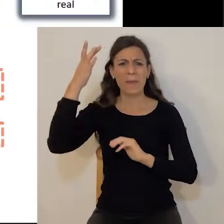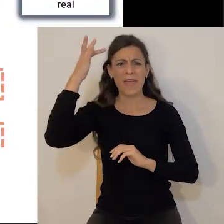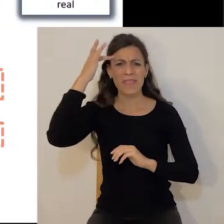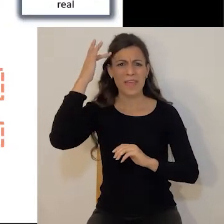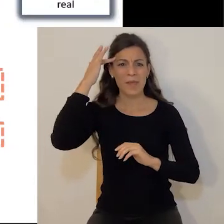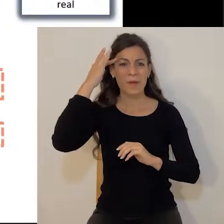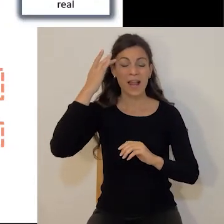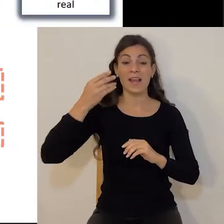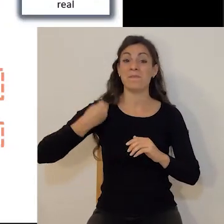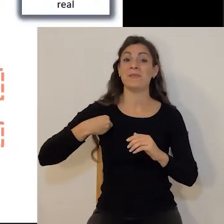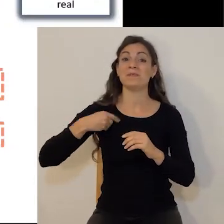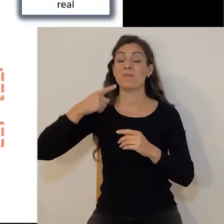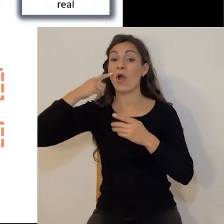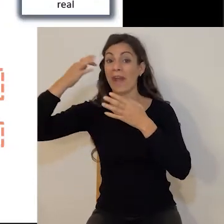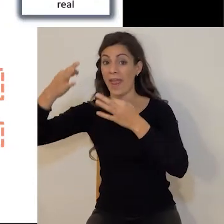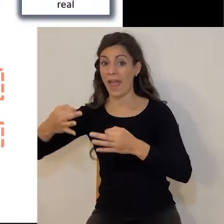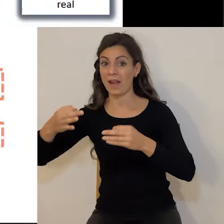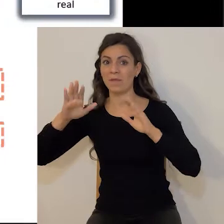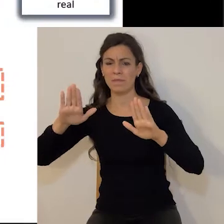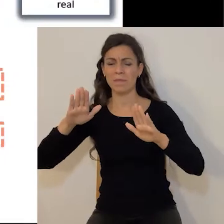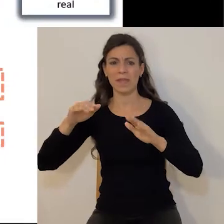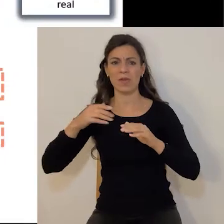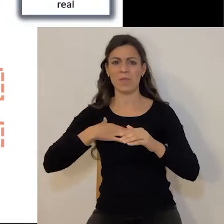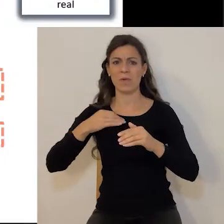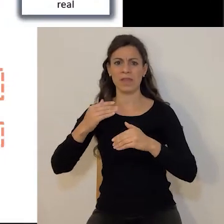real, solamente que puede ir más allá, ¿no?